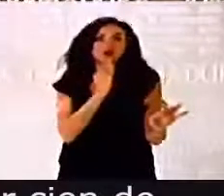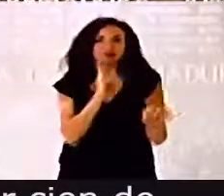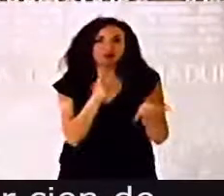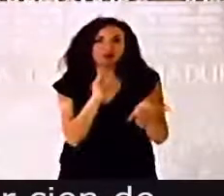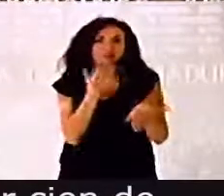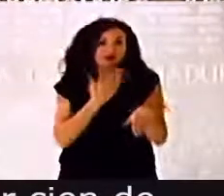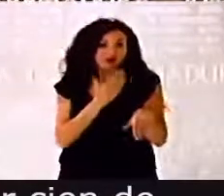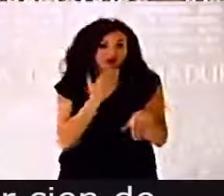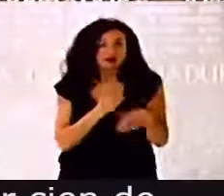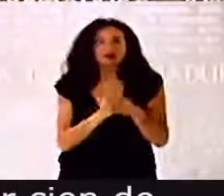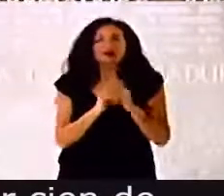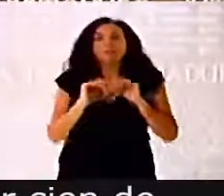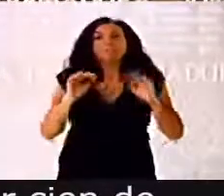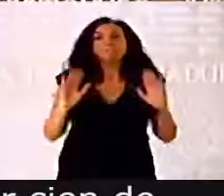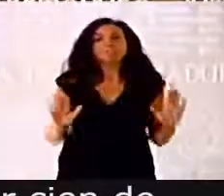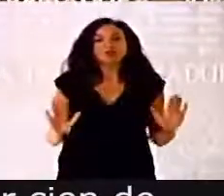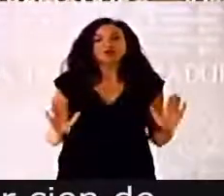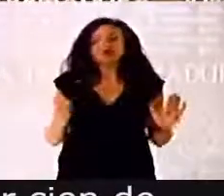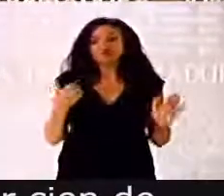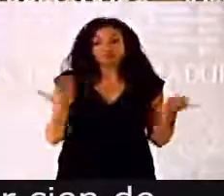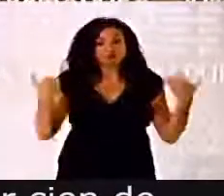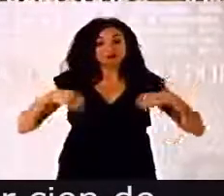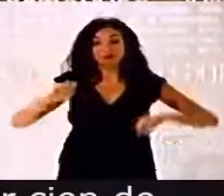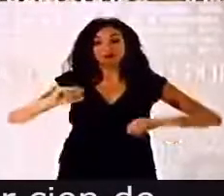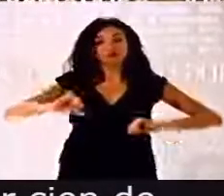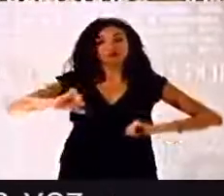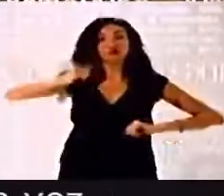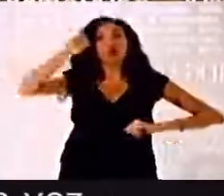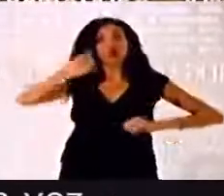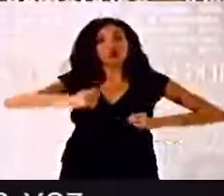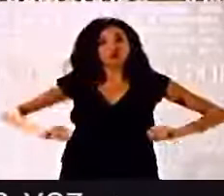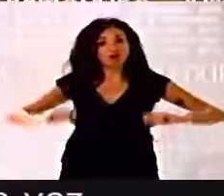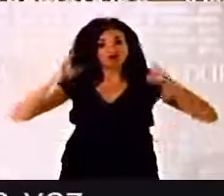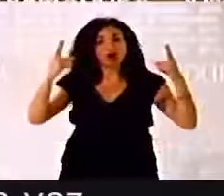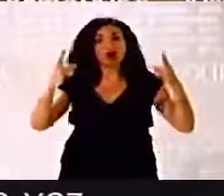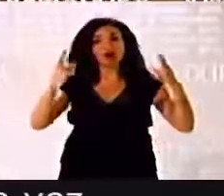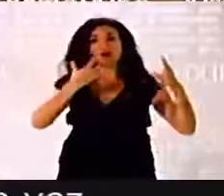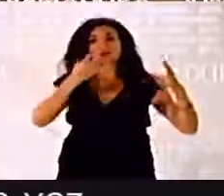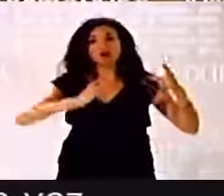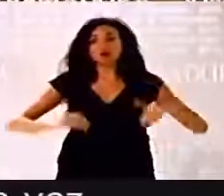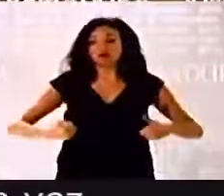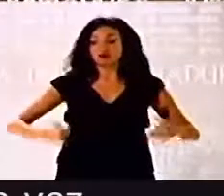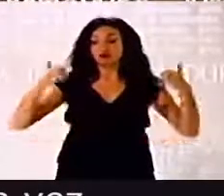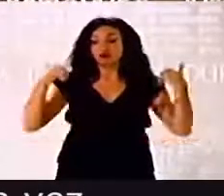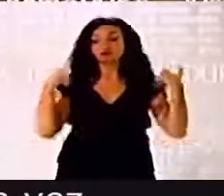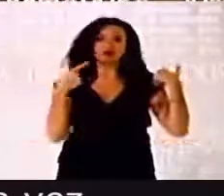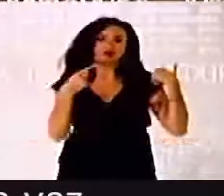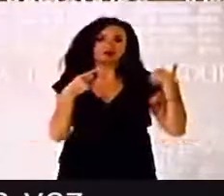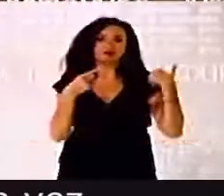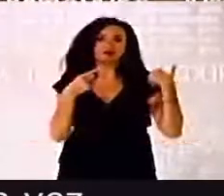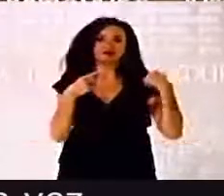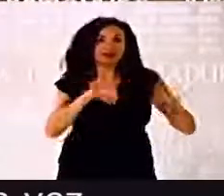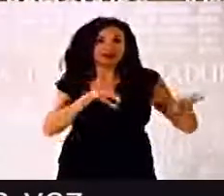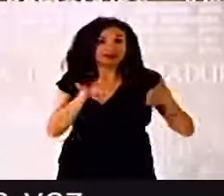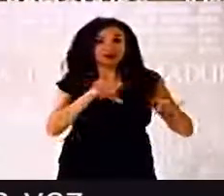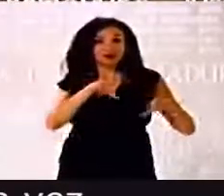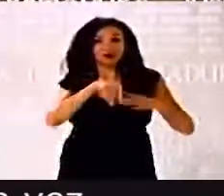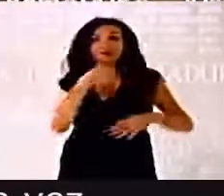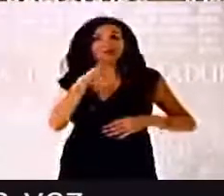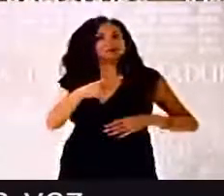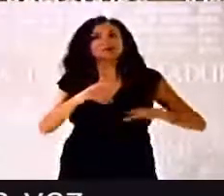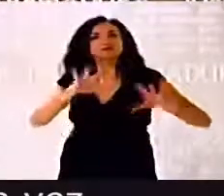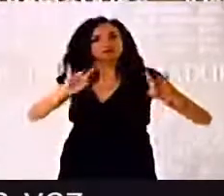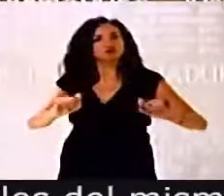una vez que ya ha estado la confirmación oficial por parte de los responsables competentes en el mismo, el